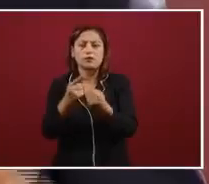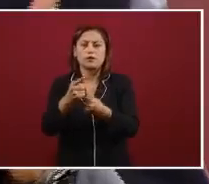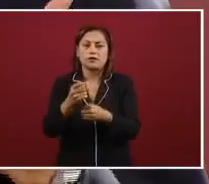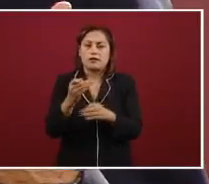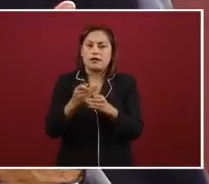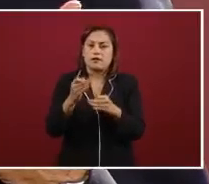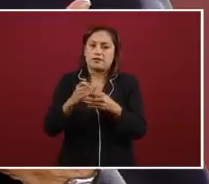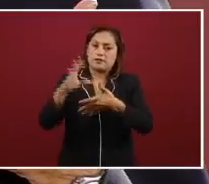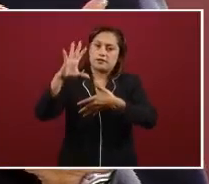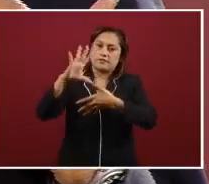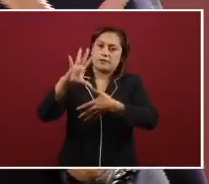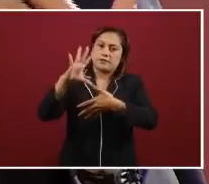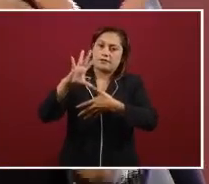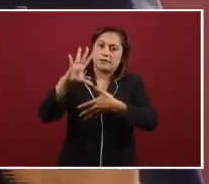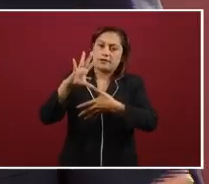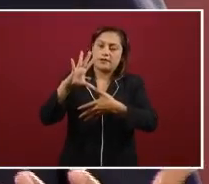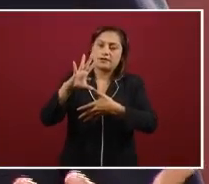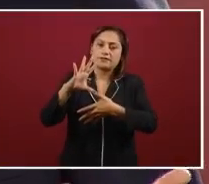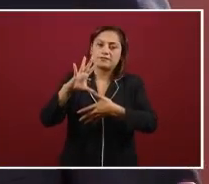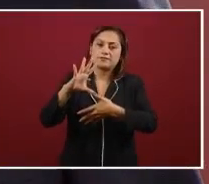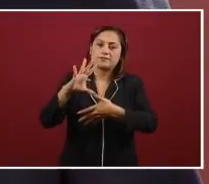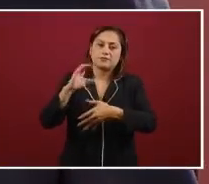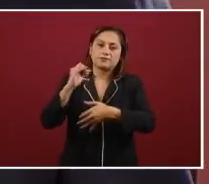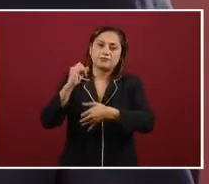panamericanos, nos están